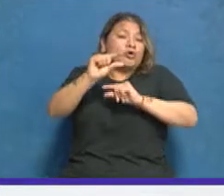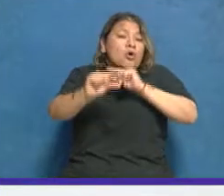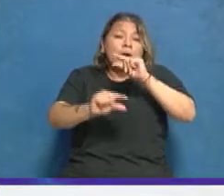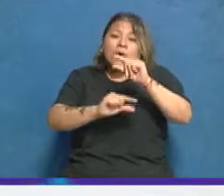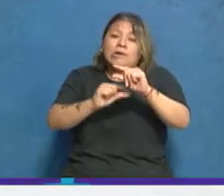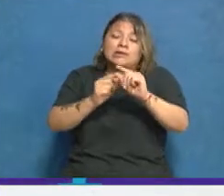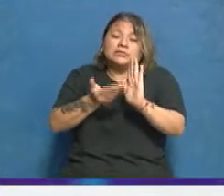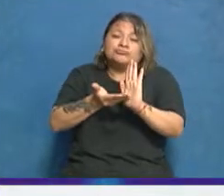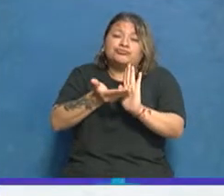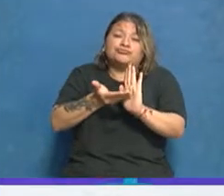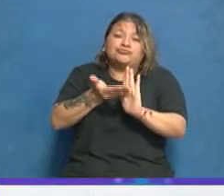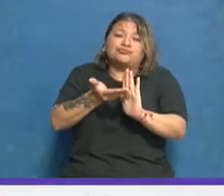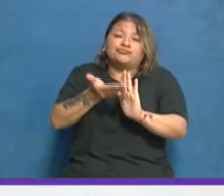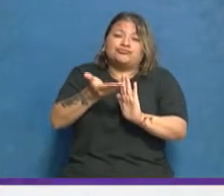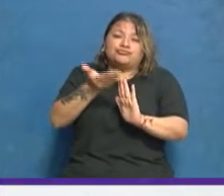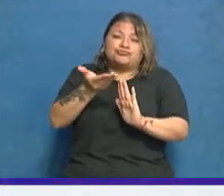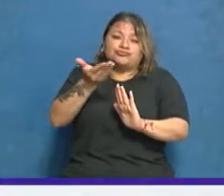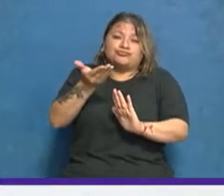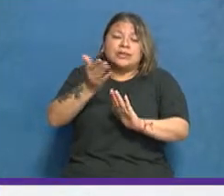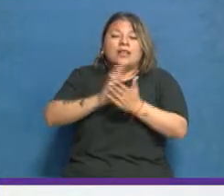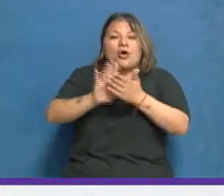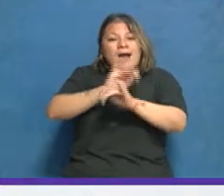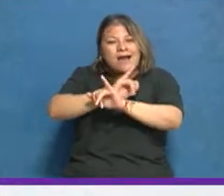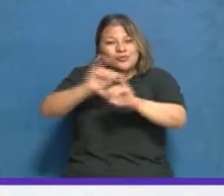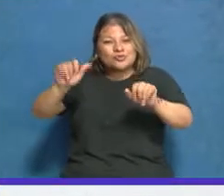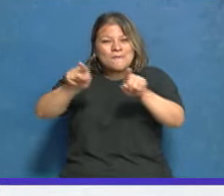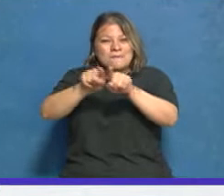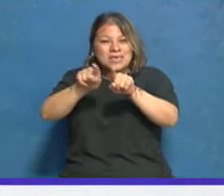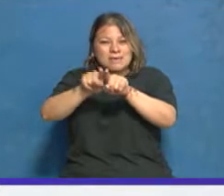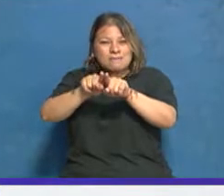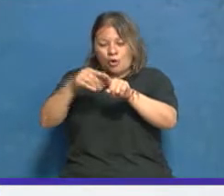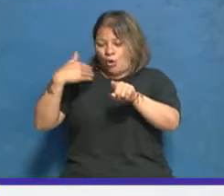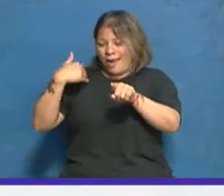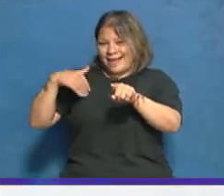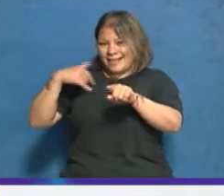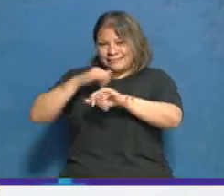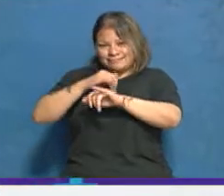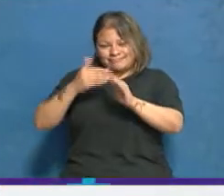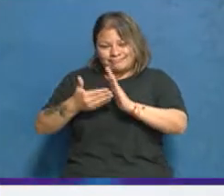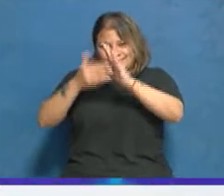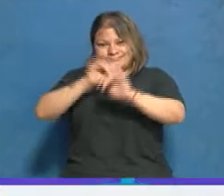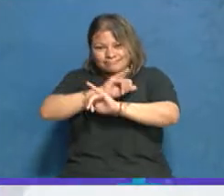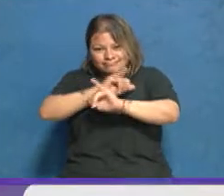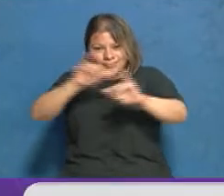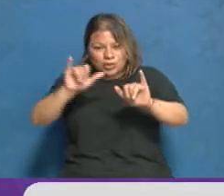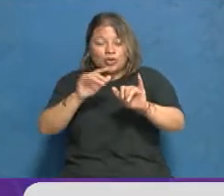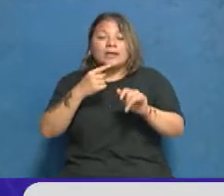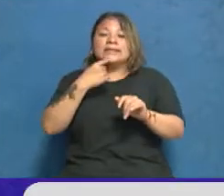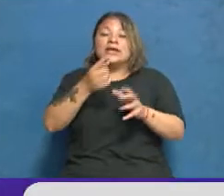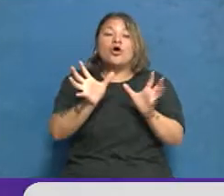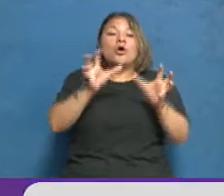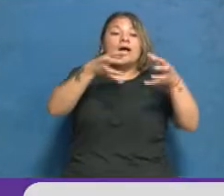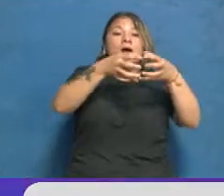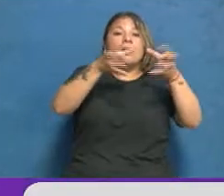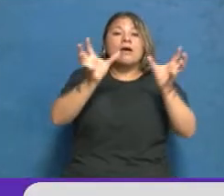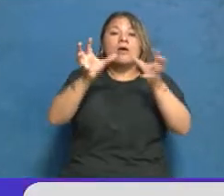bien decíamos, desde los mismos anuncios que se hicieron a nivel nacional cuando se habló de segmentación de usuarios y la